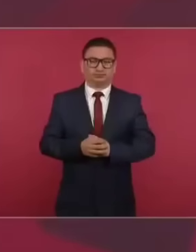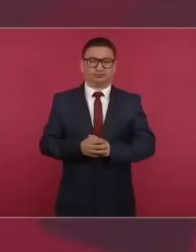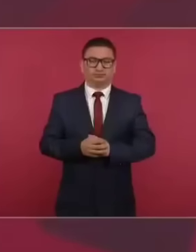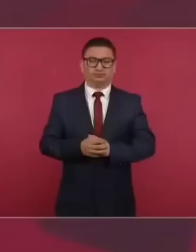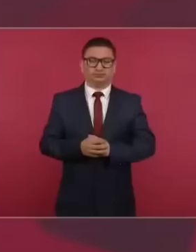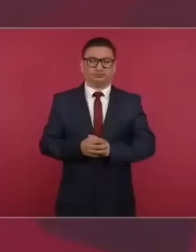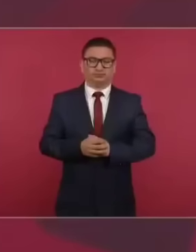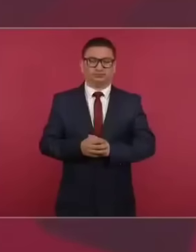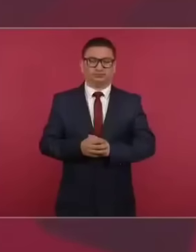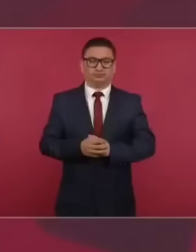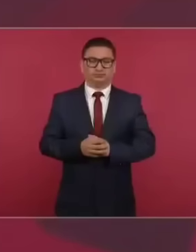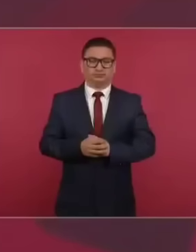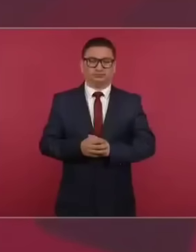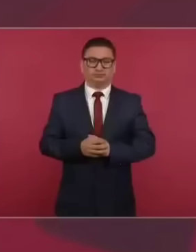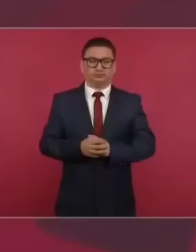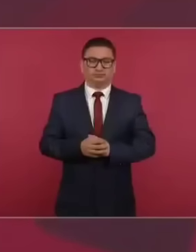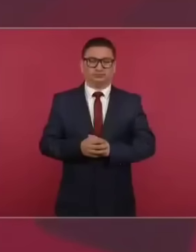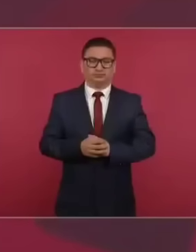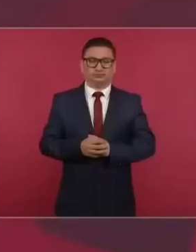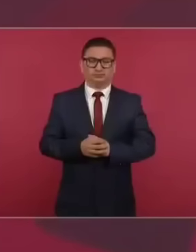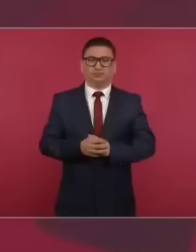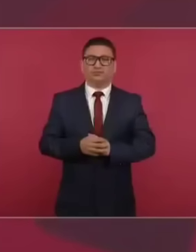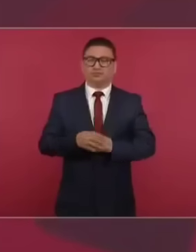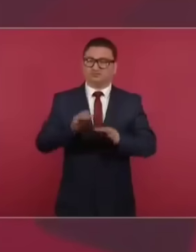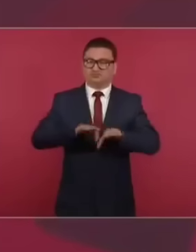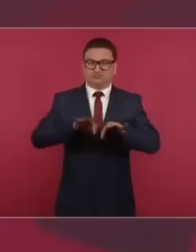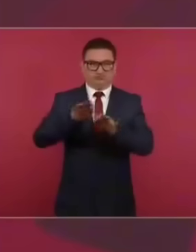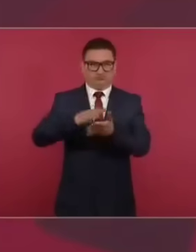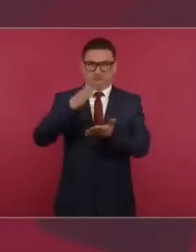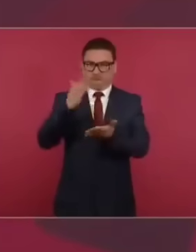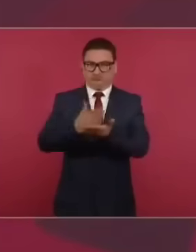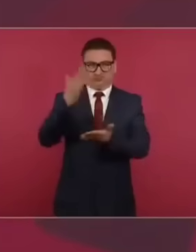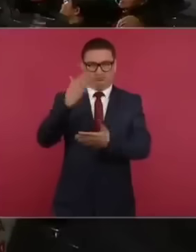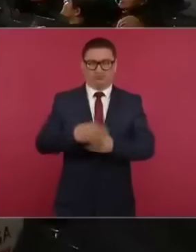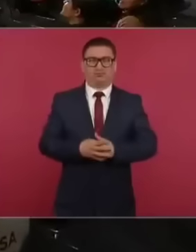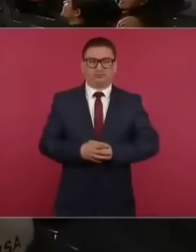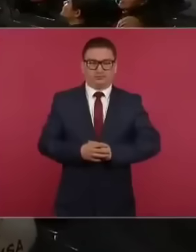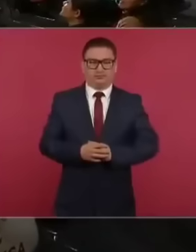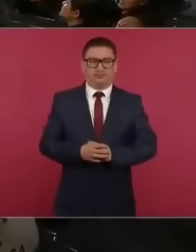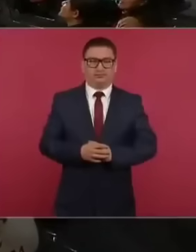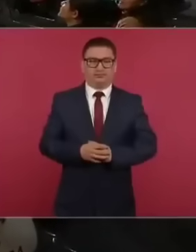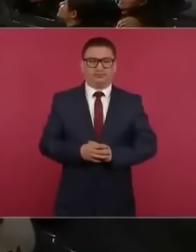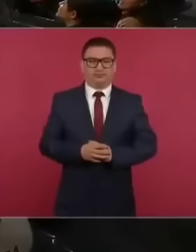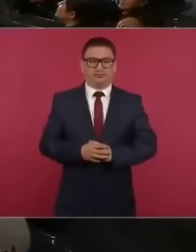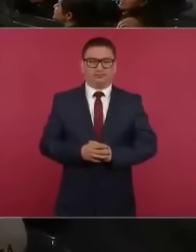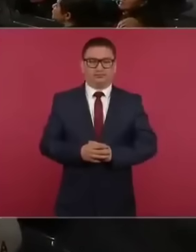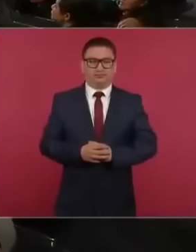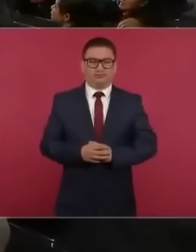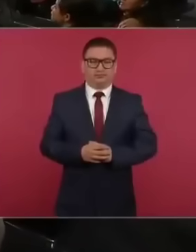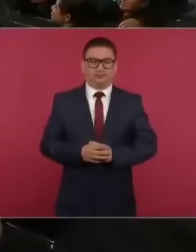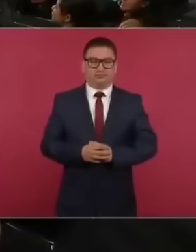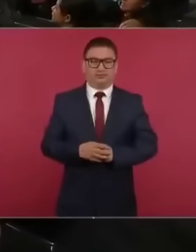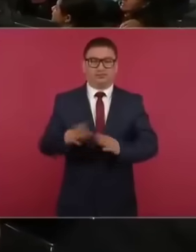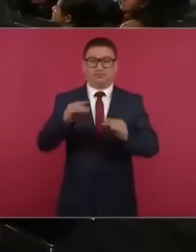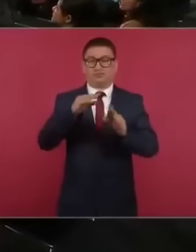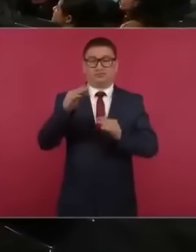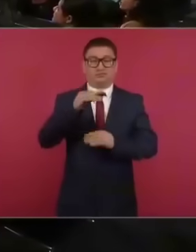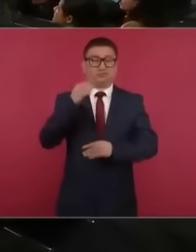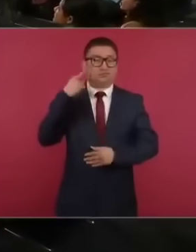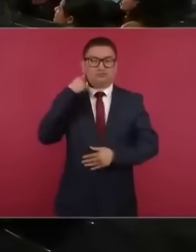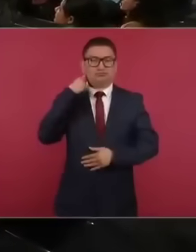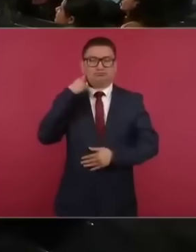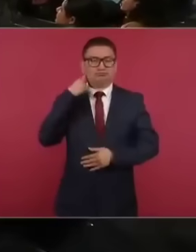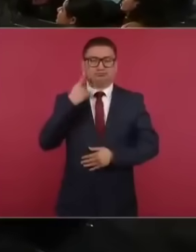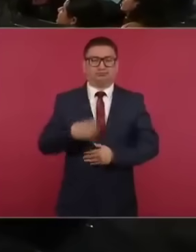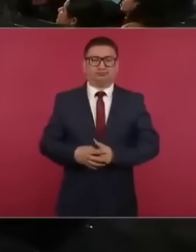panista conservadora y cobarde porque ahora no quiere tocar temas que siempre ha tocado como el aborto ya no